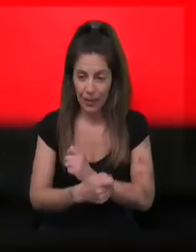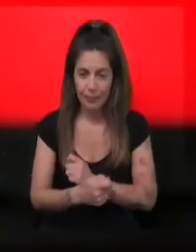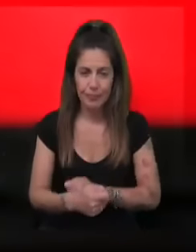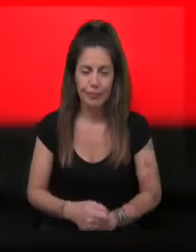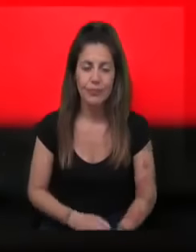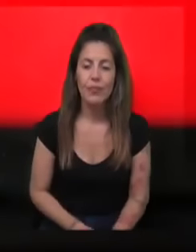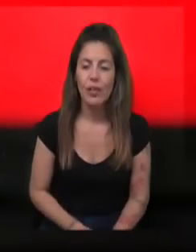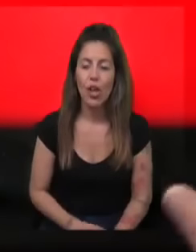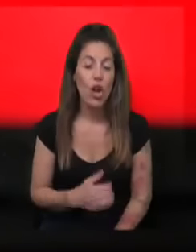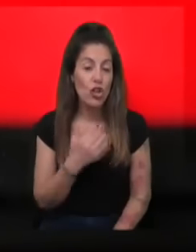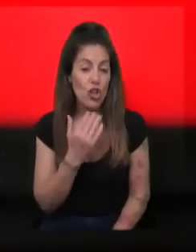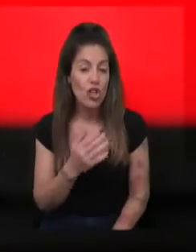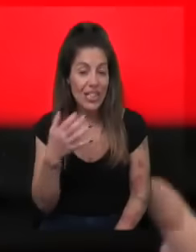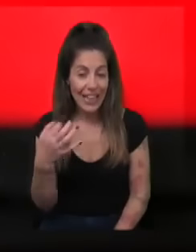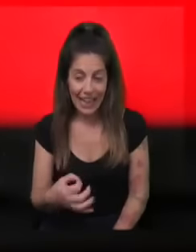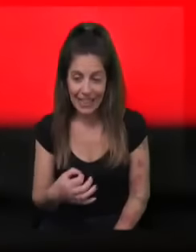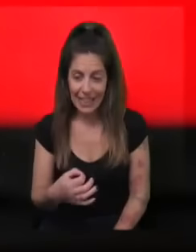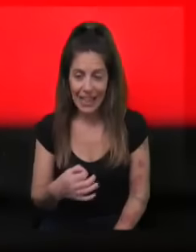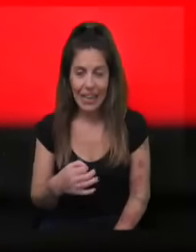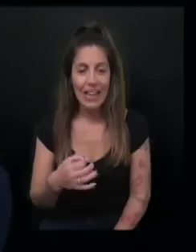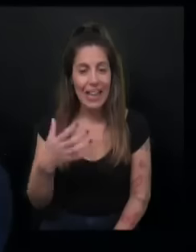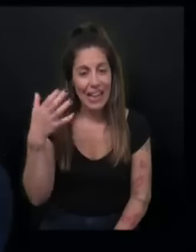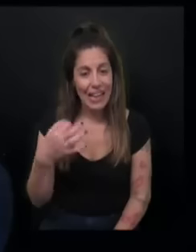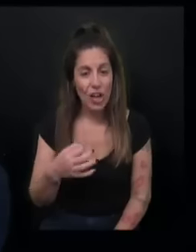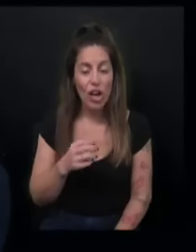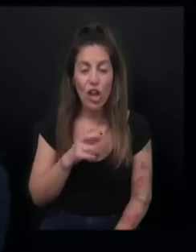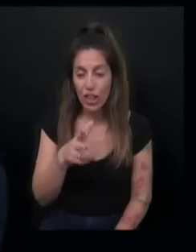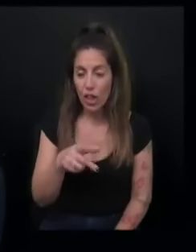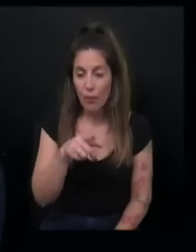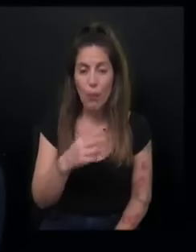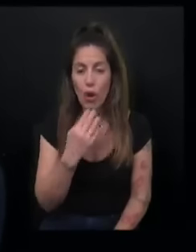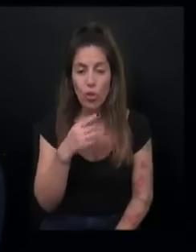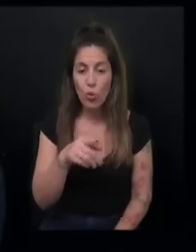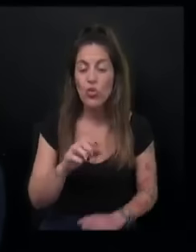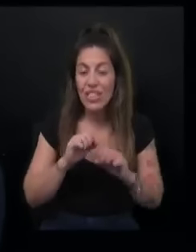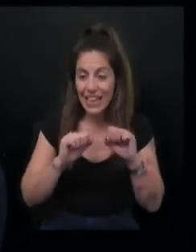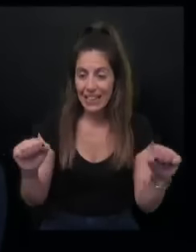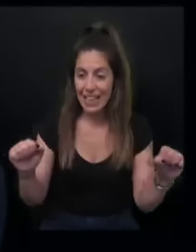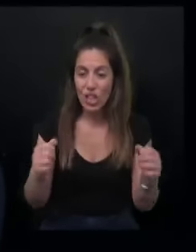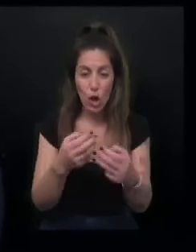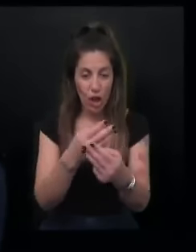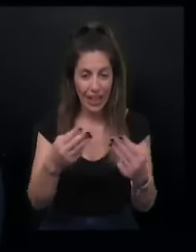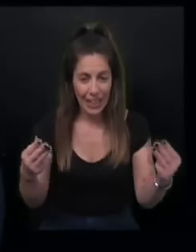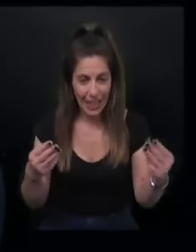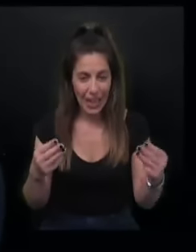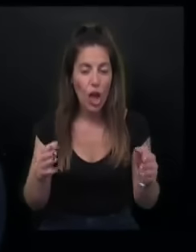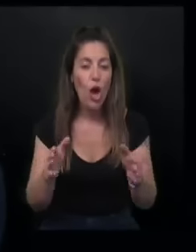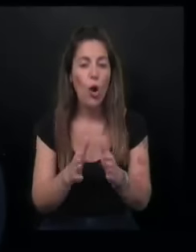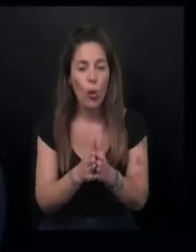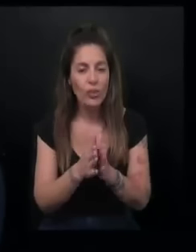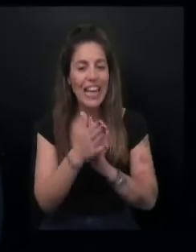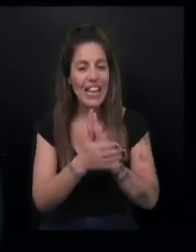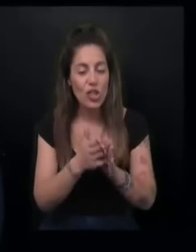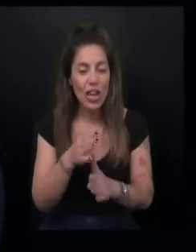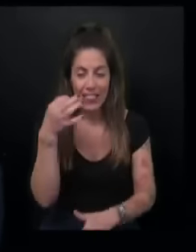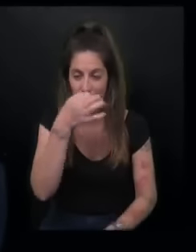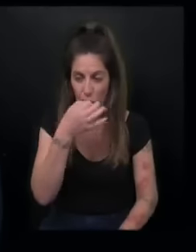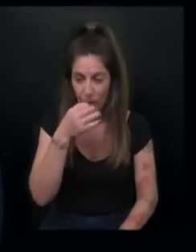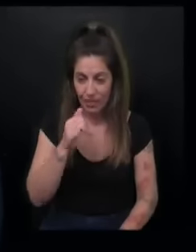Daniel yo no sé si en realidad creo que lo dijimos pero por la duda tú sos el secretario general de la junta Nacional de drogas está